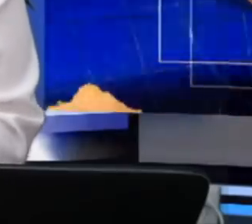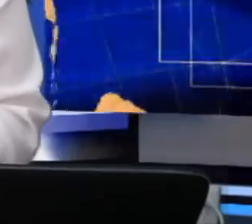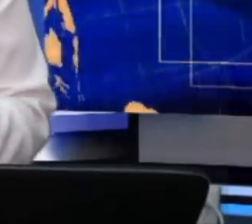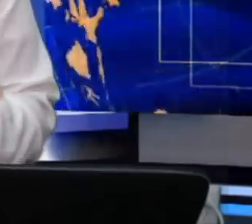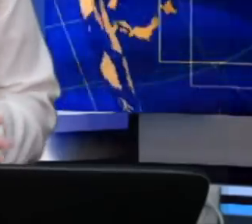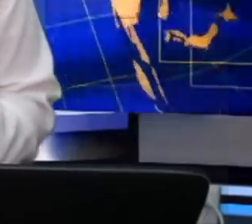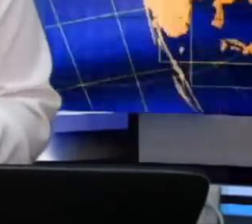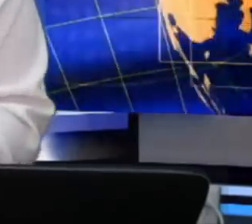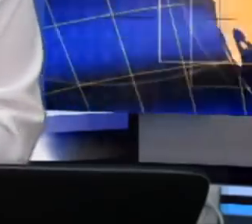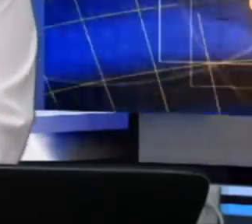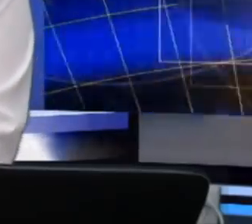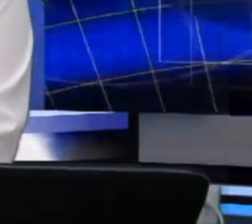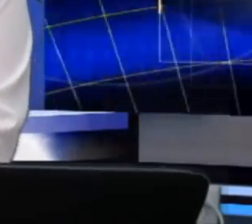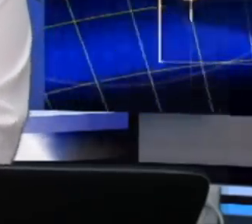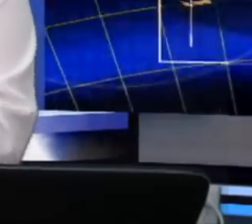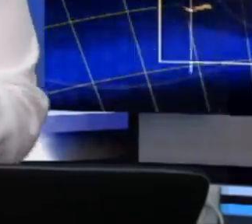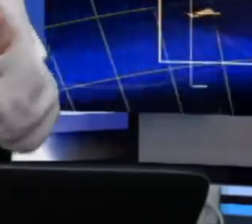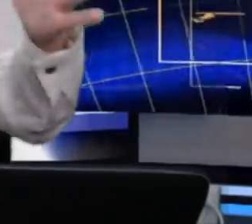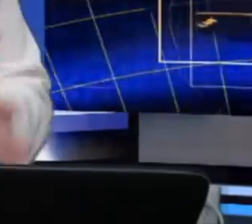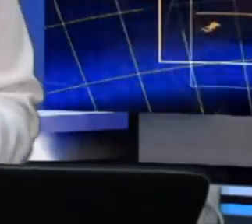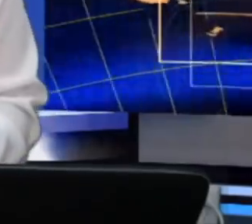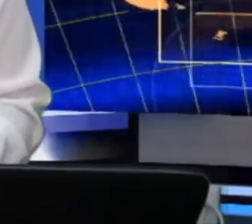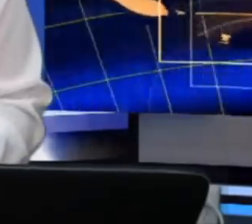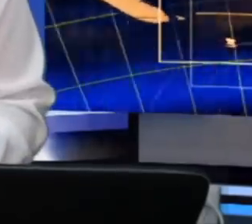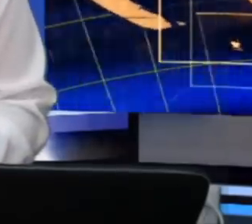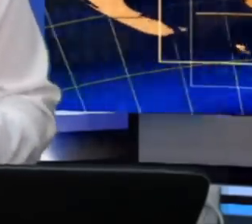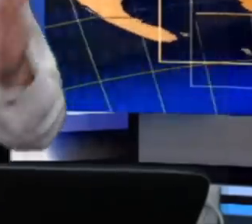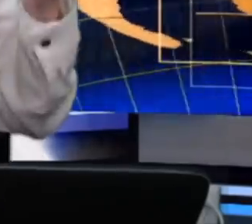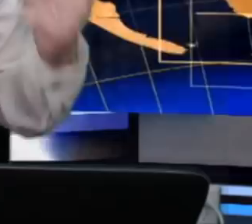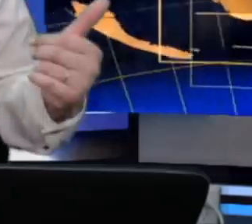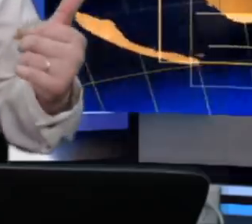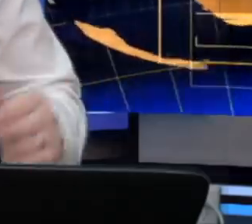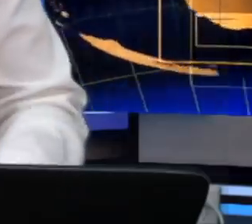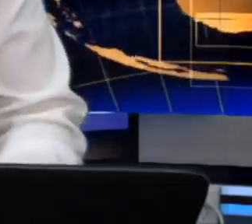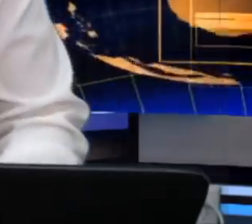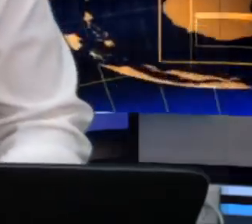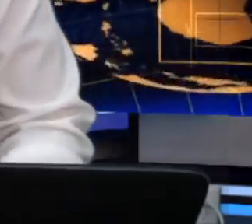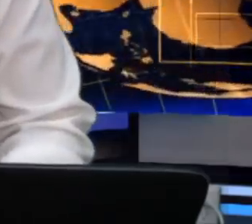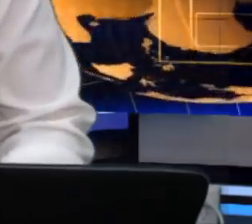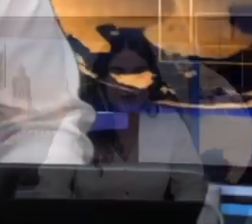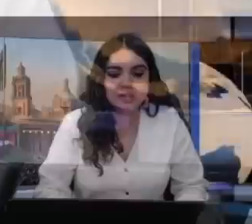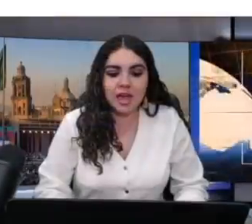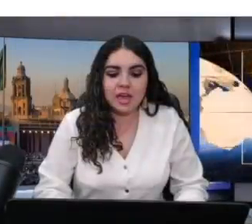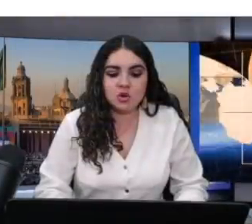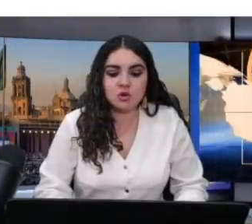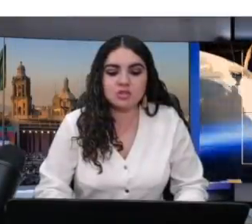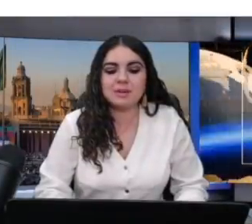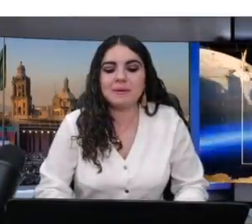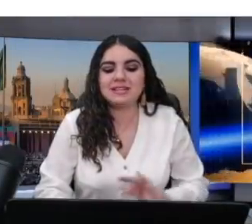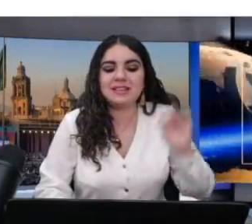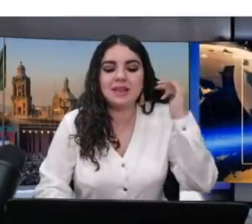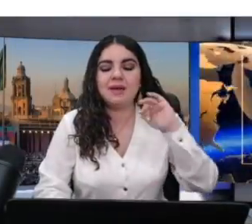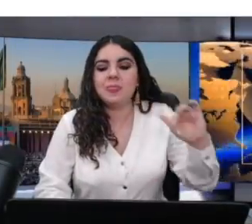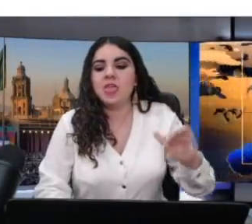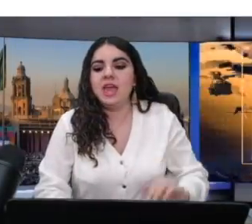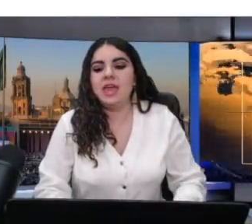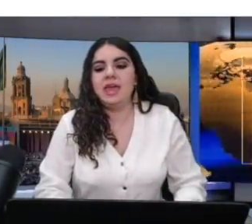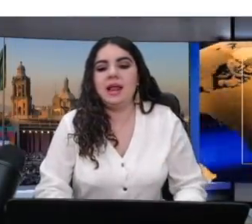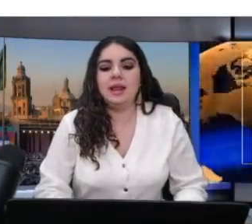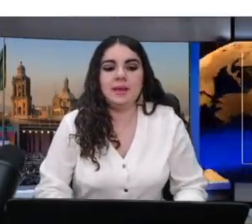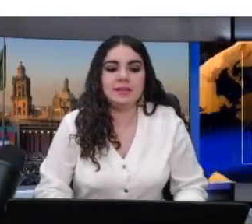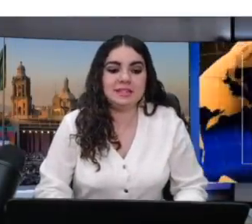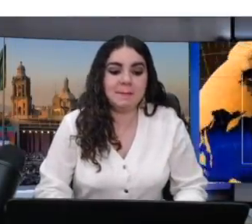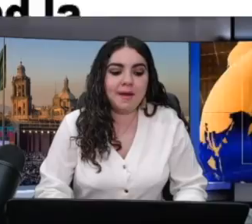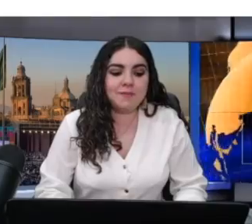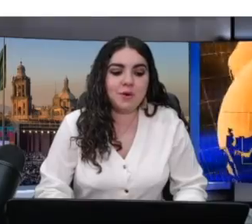en una velocidad un poco más lenta en comparación a lo que teníamos hace unas semanas. Incluso se presentaba